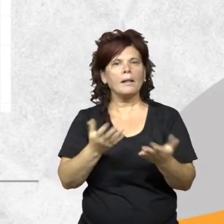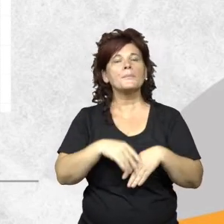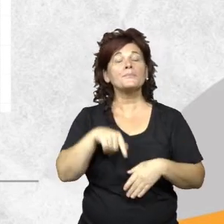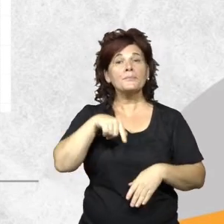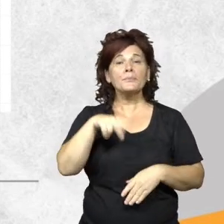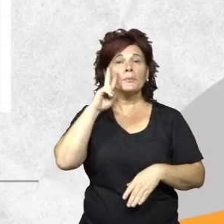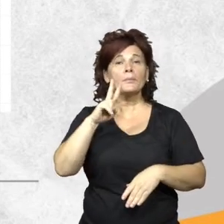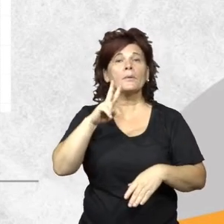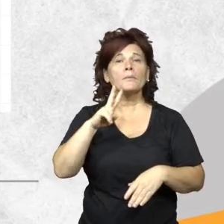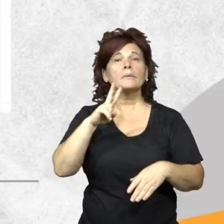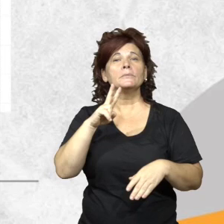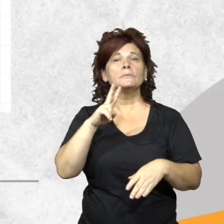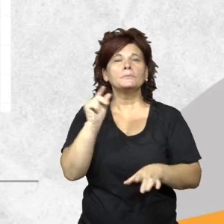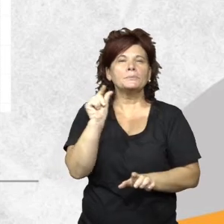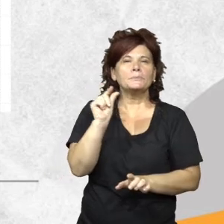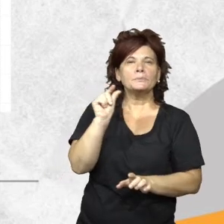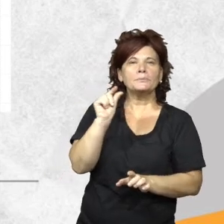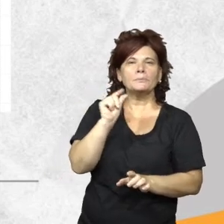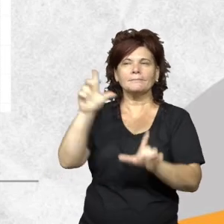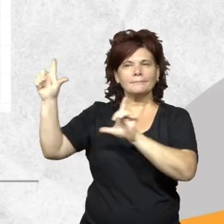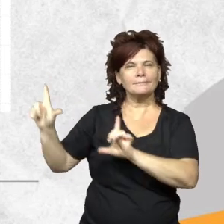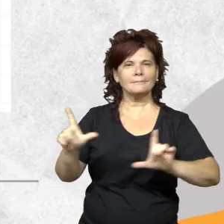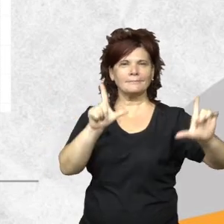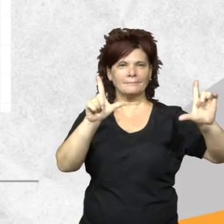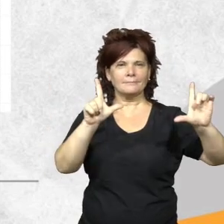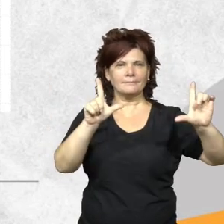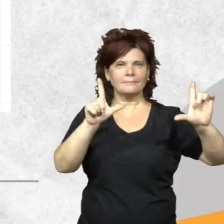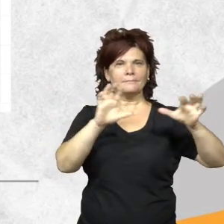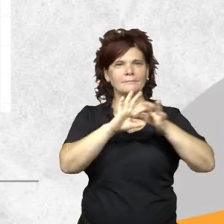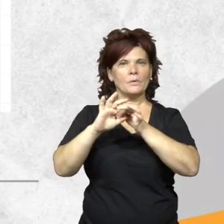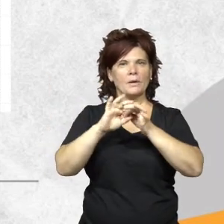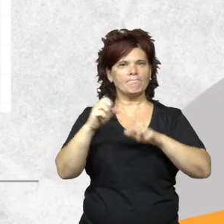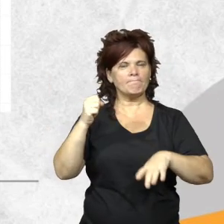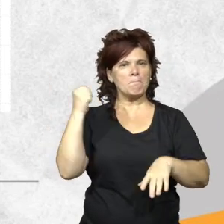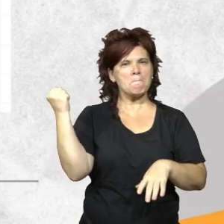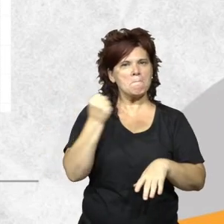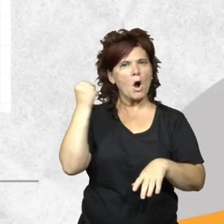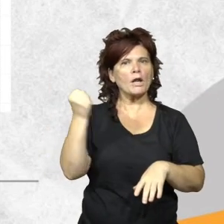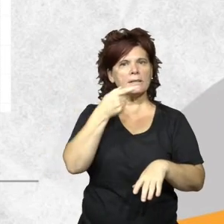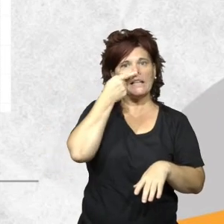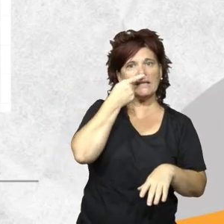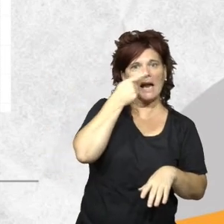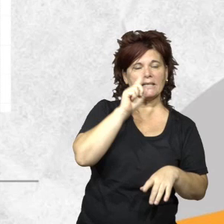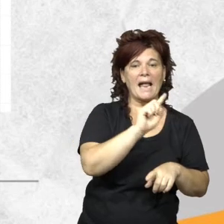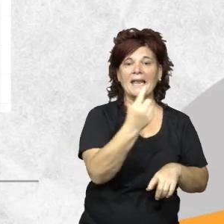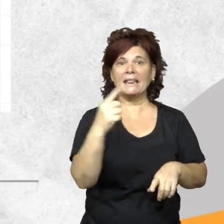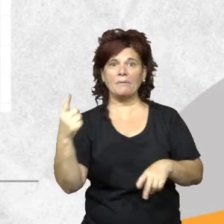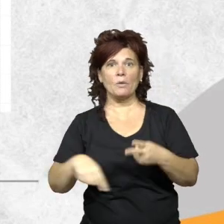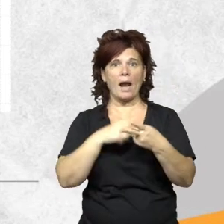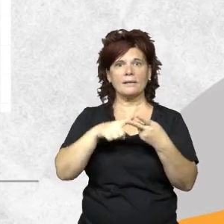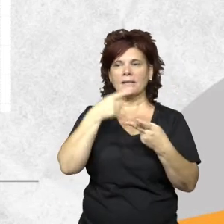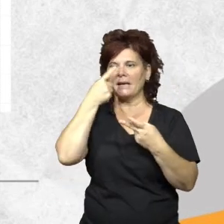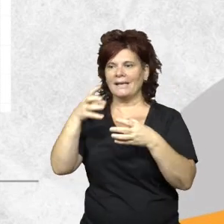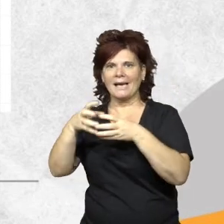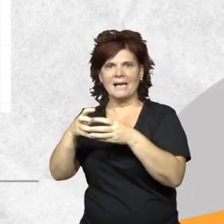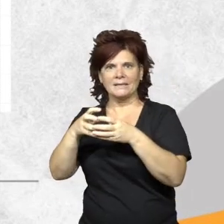vemos una pequeña filmina sobre la ponderación que hay entre los intereses individuales y colectivos, donde el